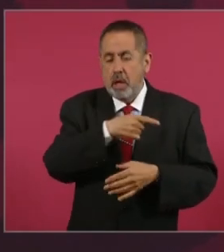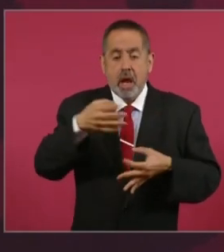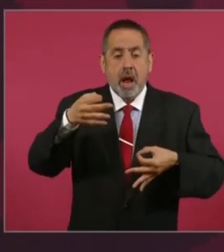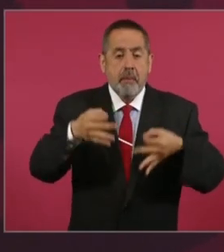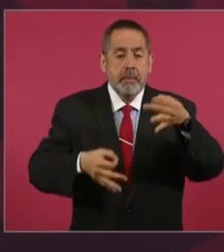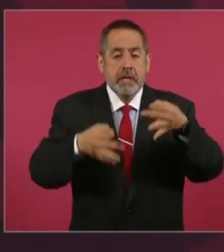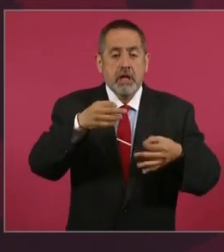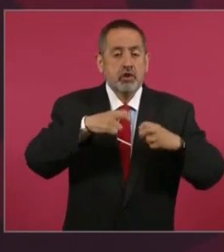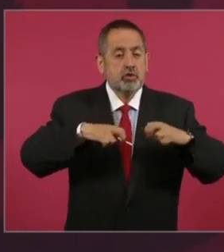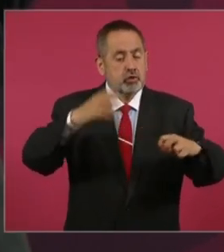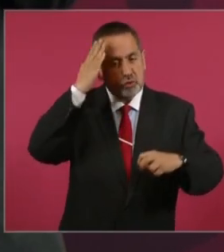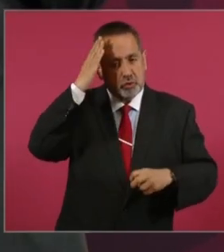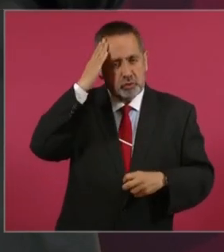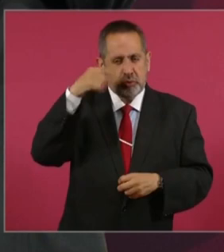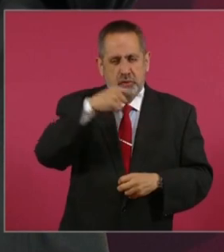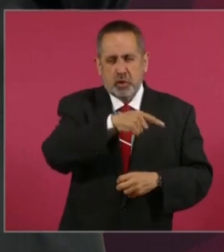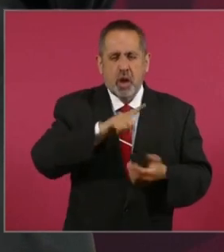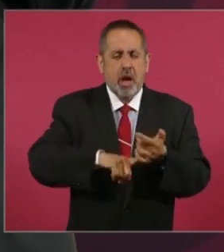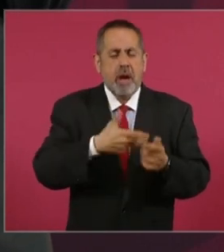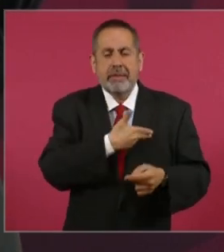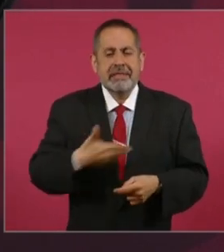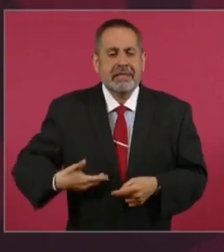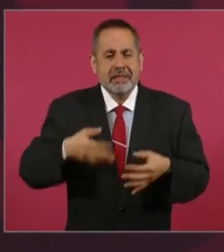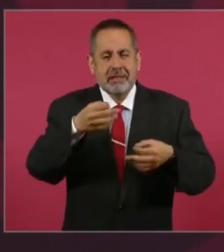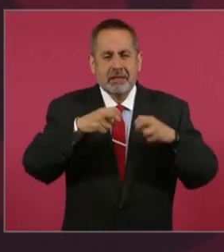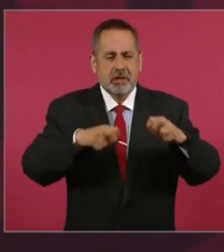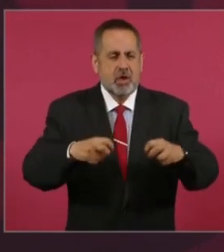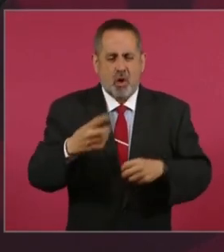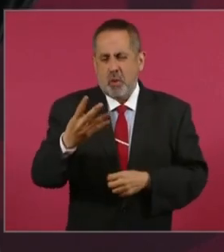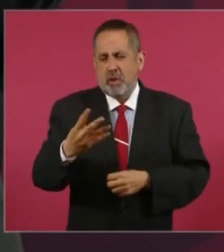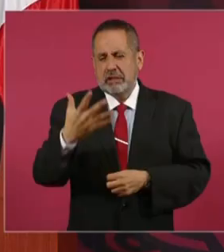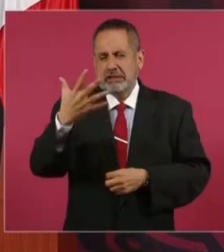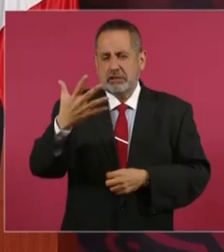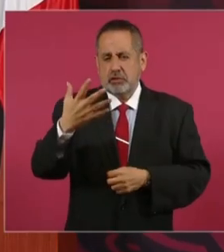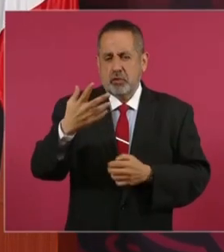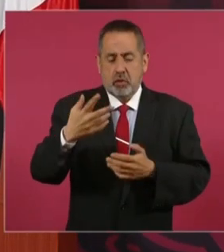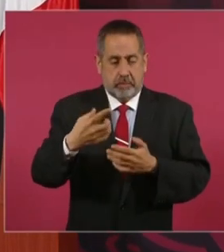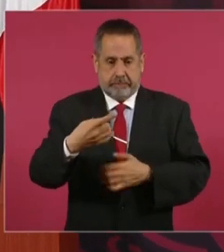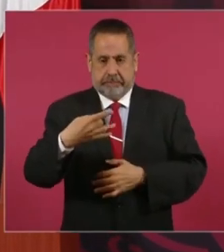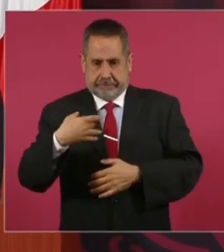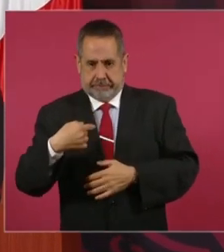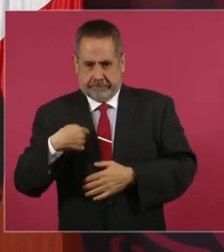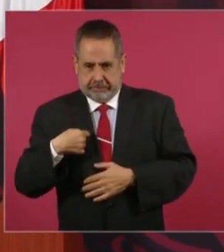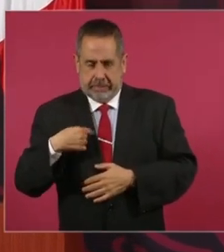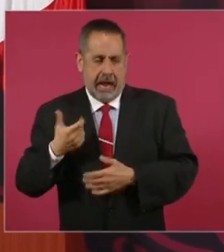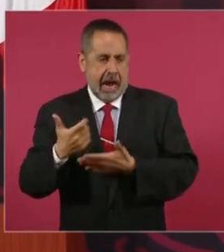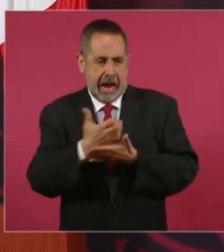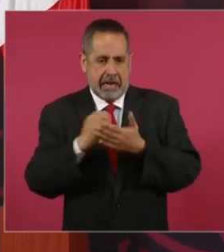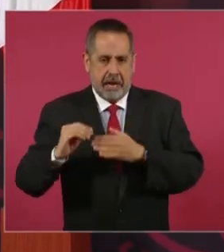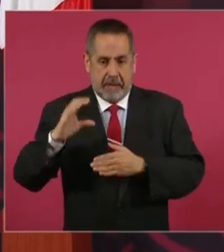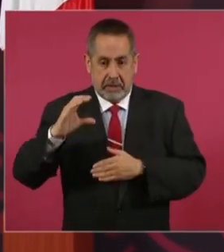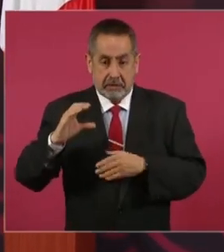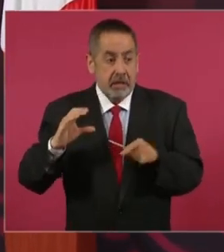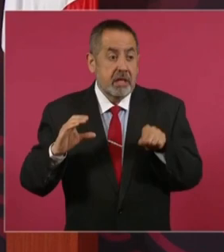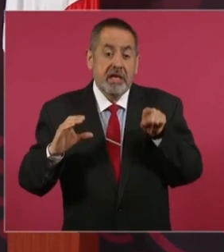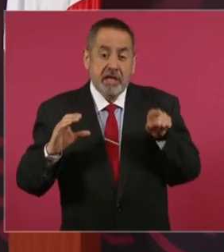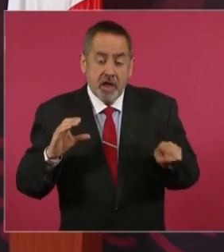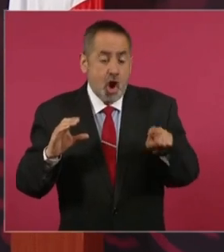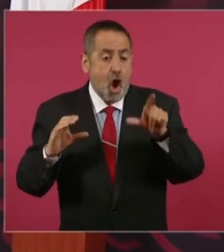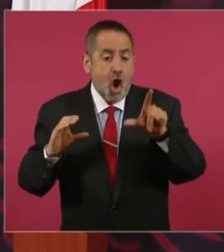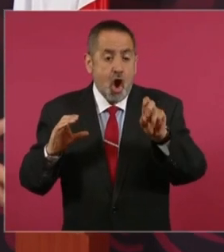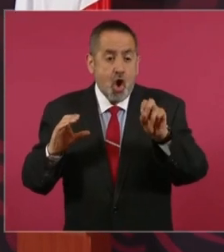corte, un ministro de la corte o la presidenta de la corte gana cuatro, cinco veces más que yo, sí, nada más que Loret